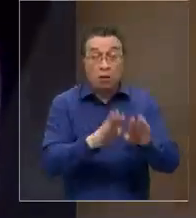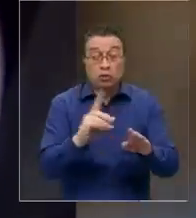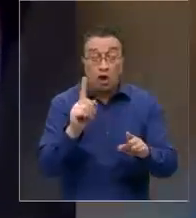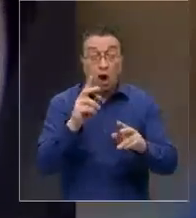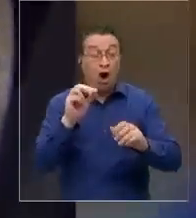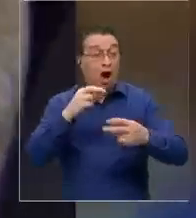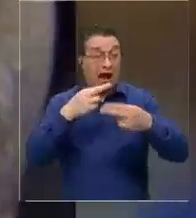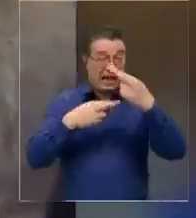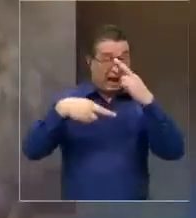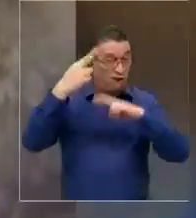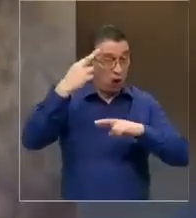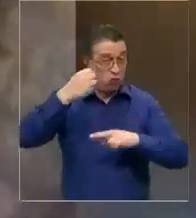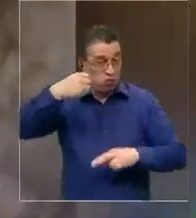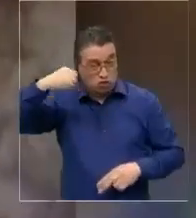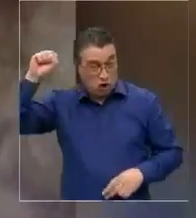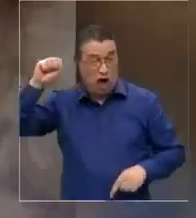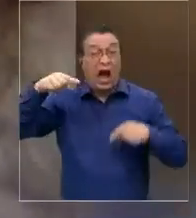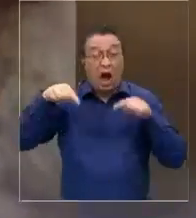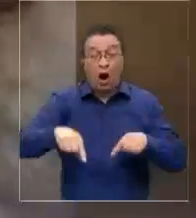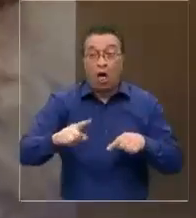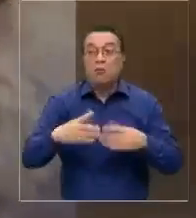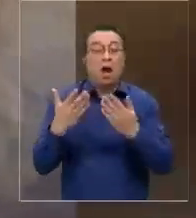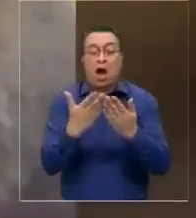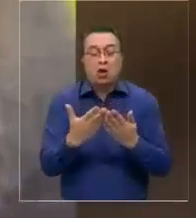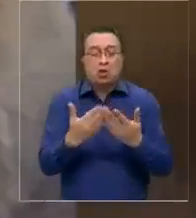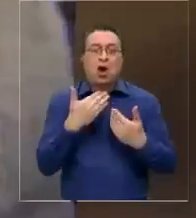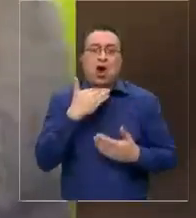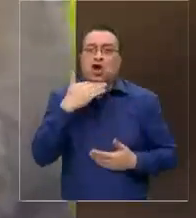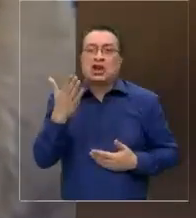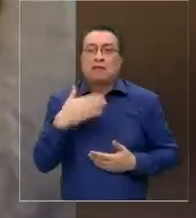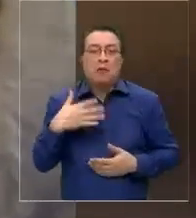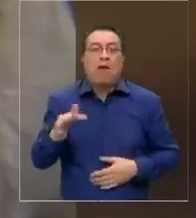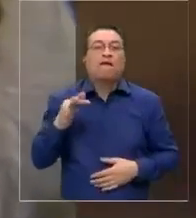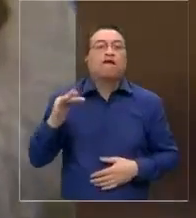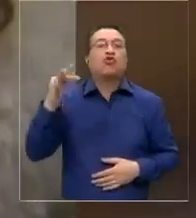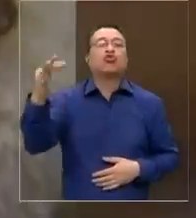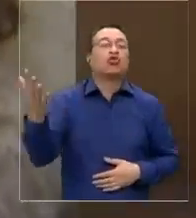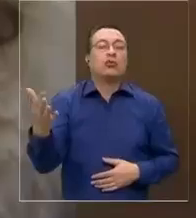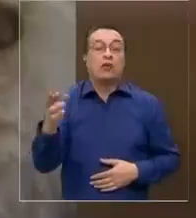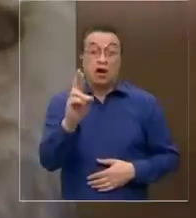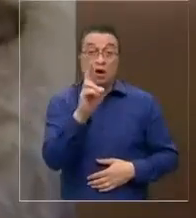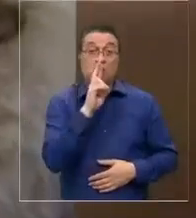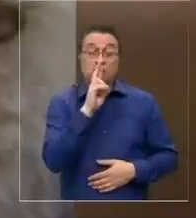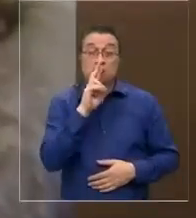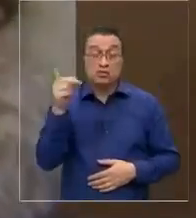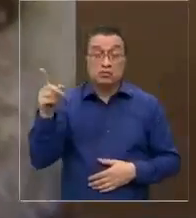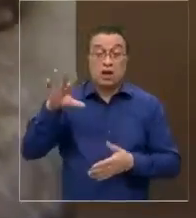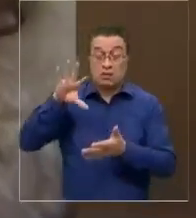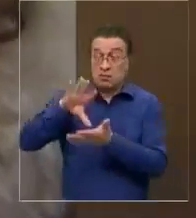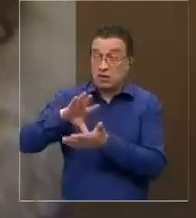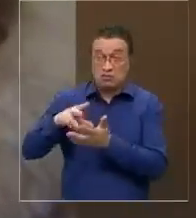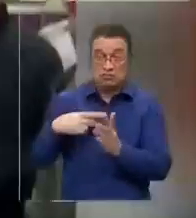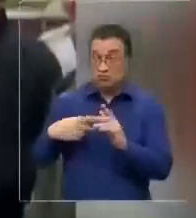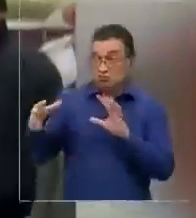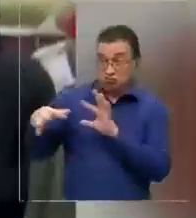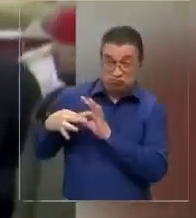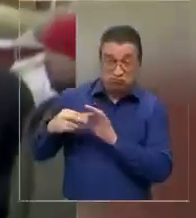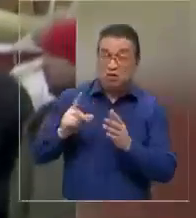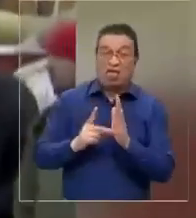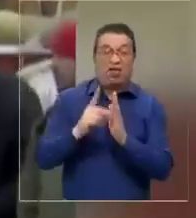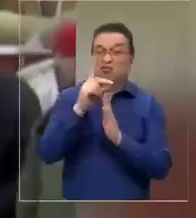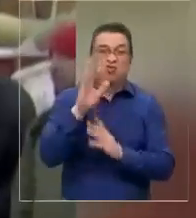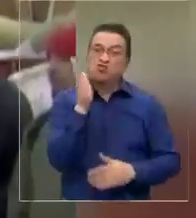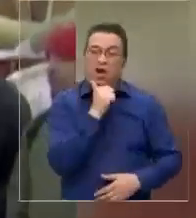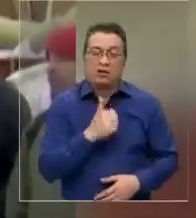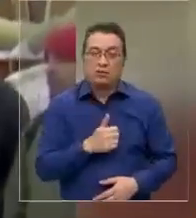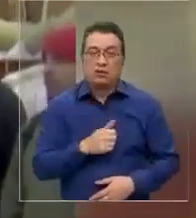una revolución ahora, nuestros estudios no sirven para nada, porque son nuestro futuro. Con Rusia, nuestro país no se desarrollará. Las